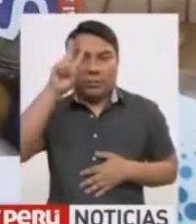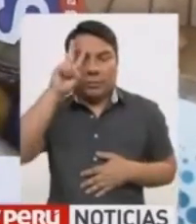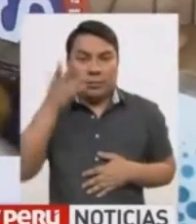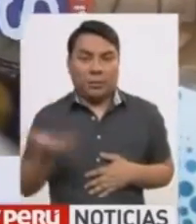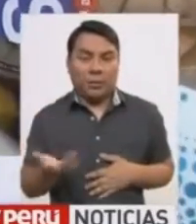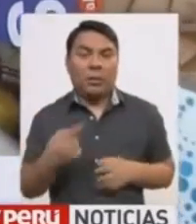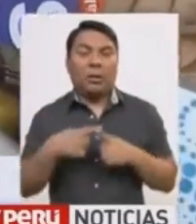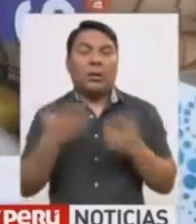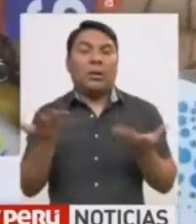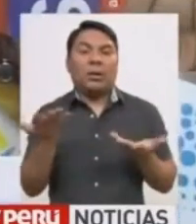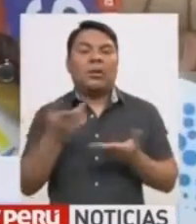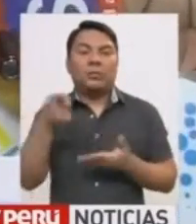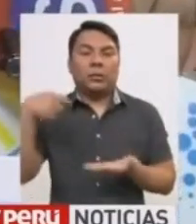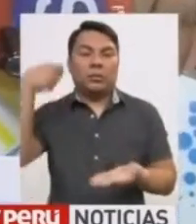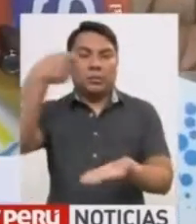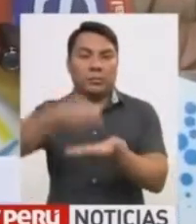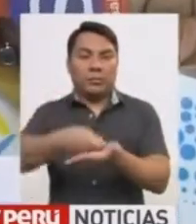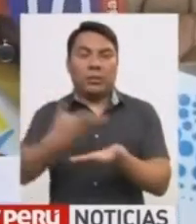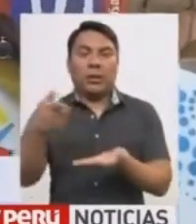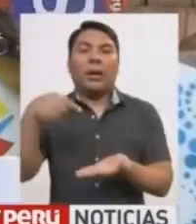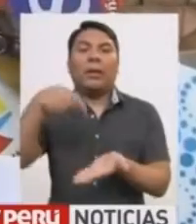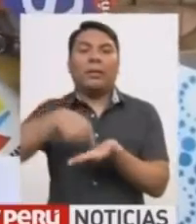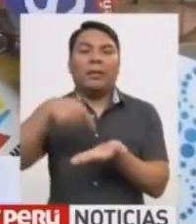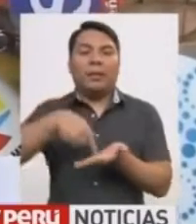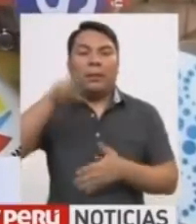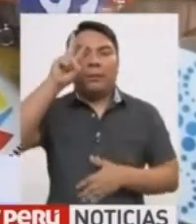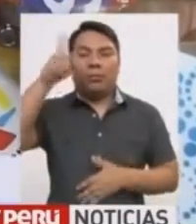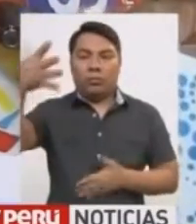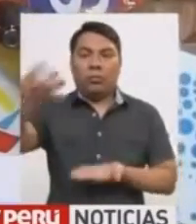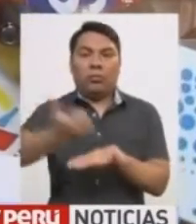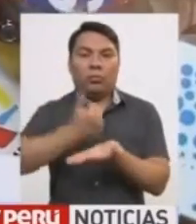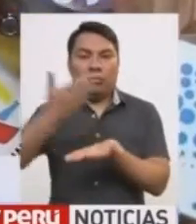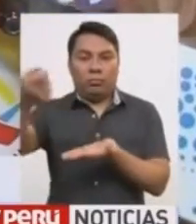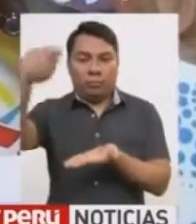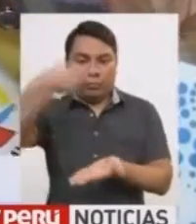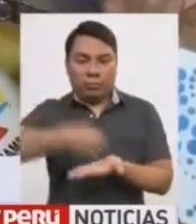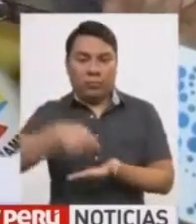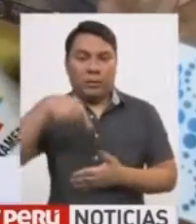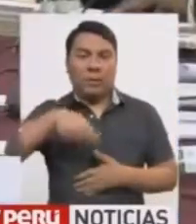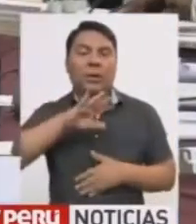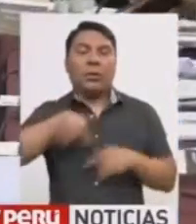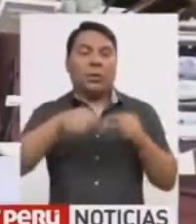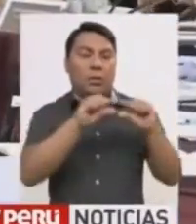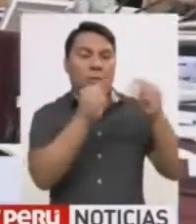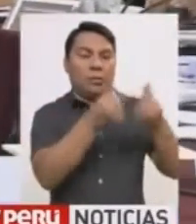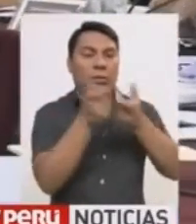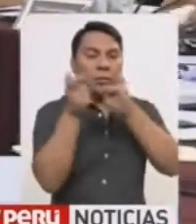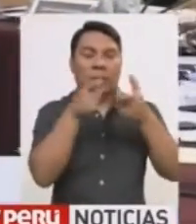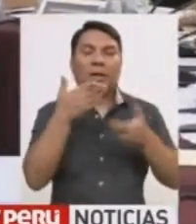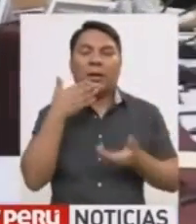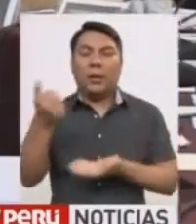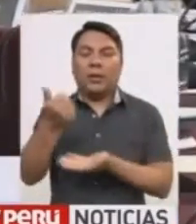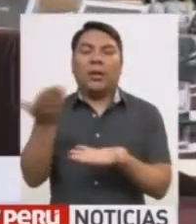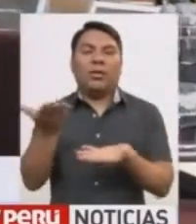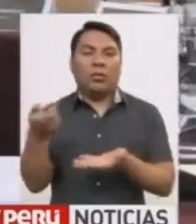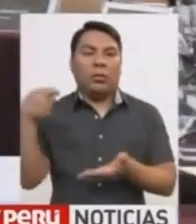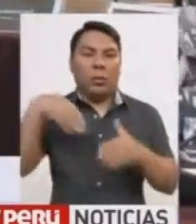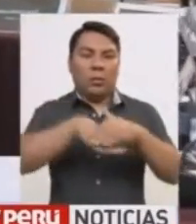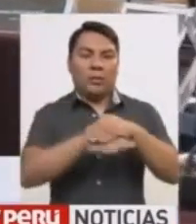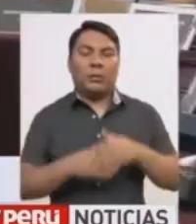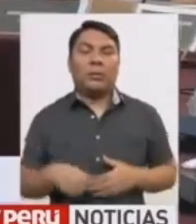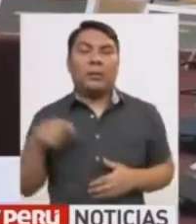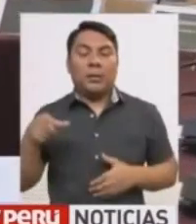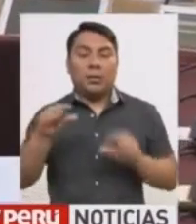parte correspondiente a la reparación civil se guarda en un fideicomiso que la Procuraduría determinará. Ante la denominada Comisión